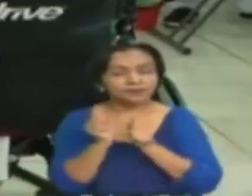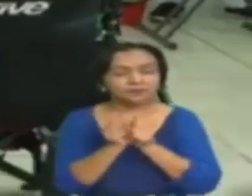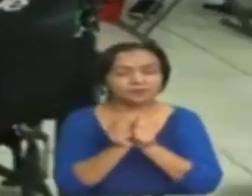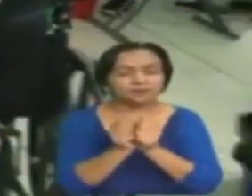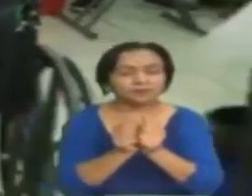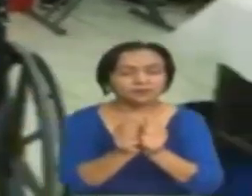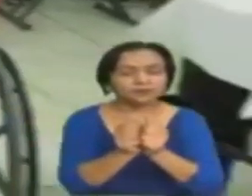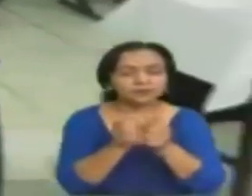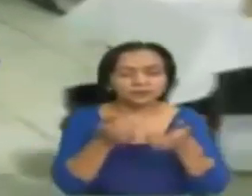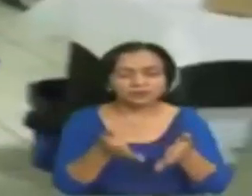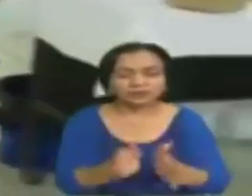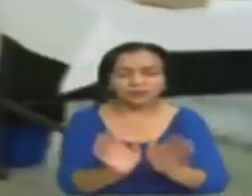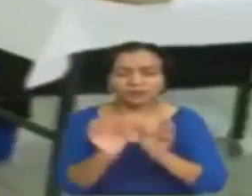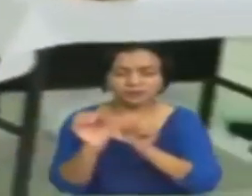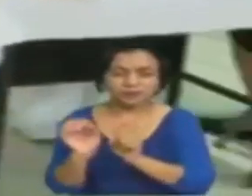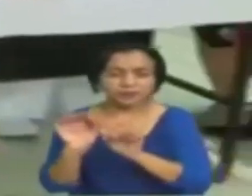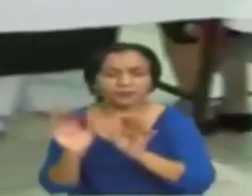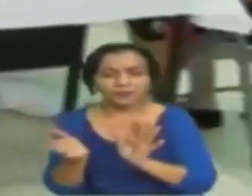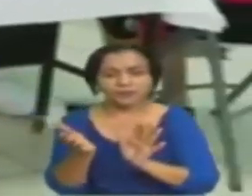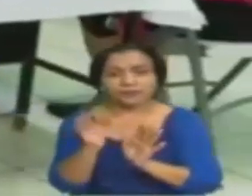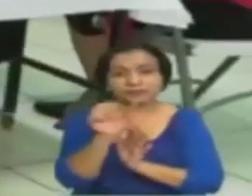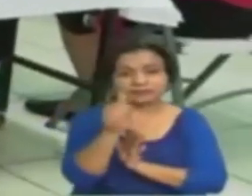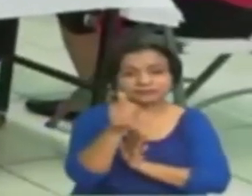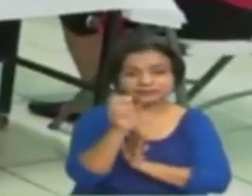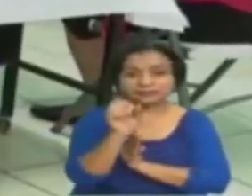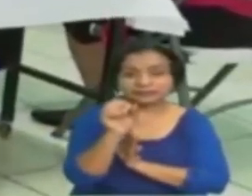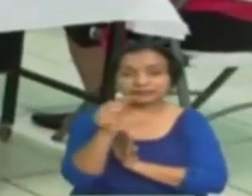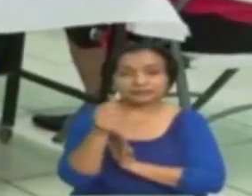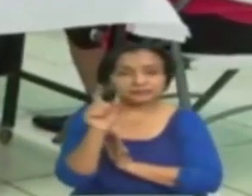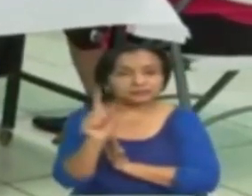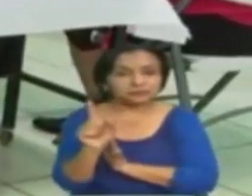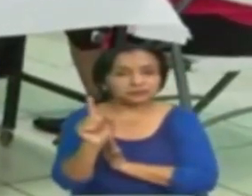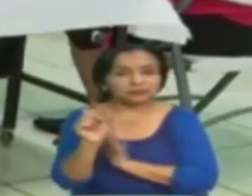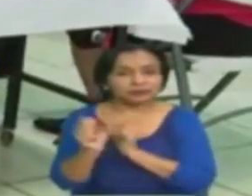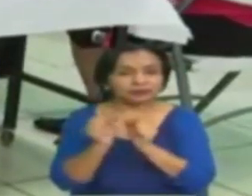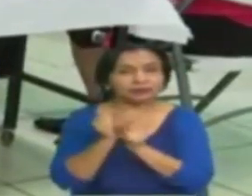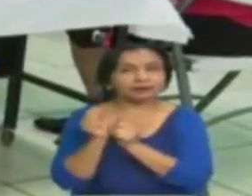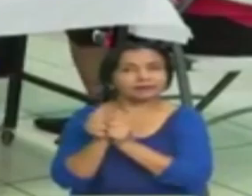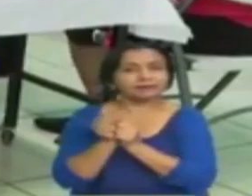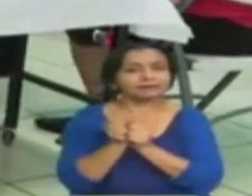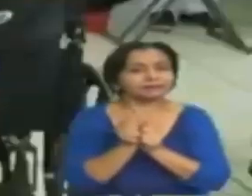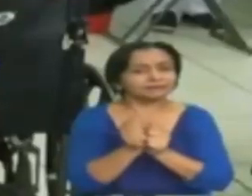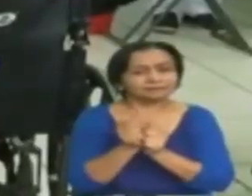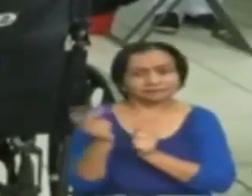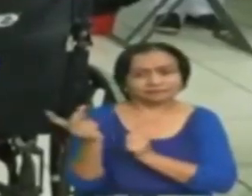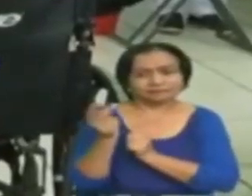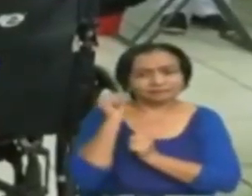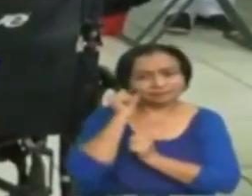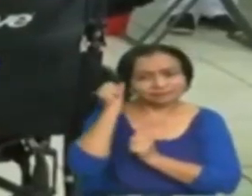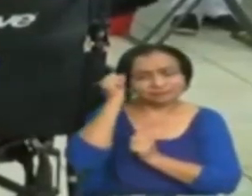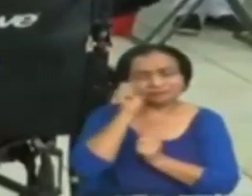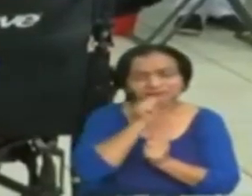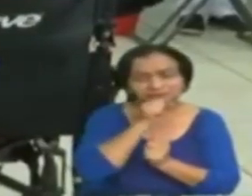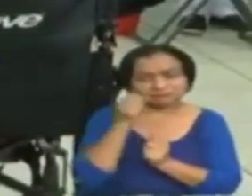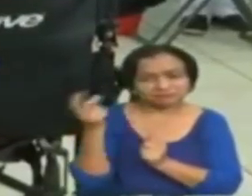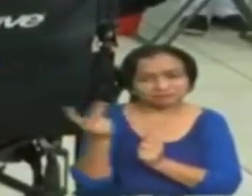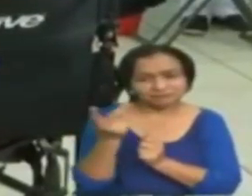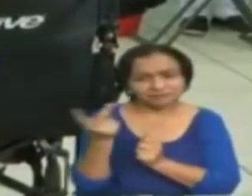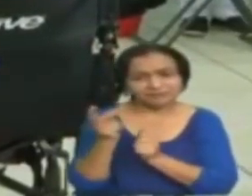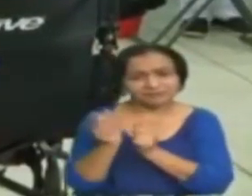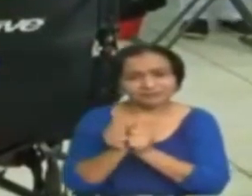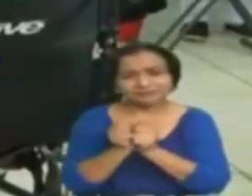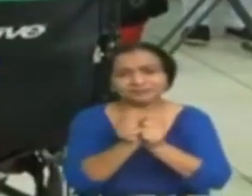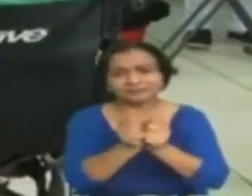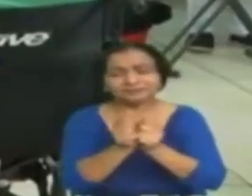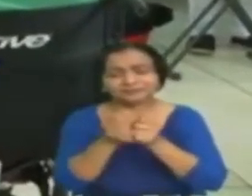ugarte agregó que esperan que lleguen al país las dosis faltantes próximamente para poder cumplir con lo establecido por el